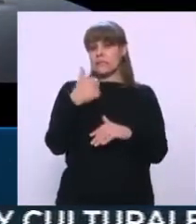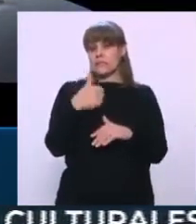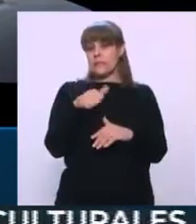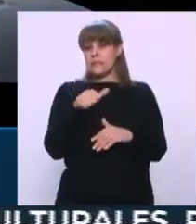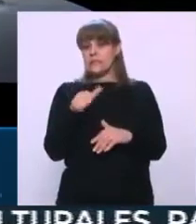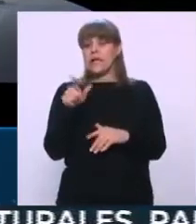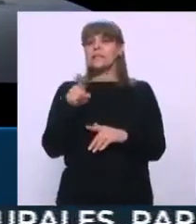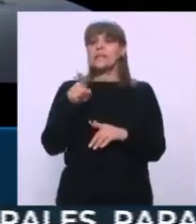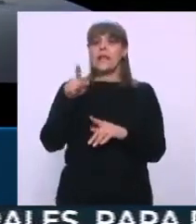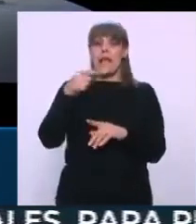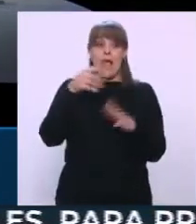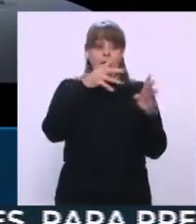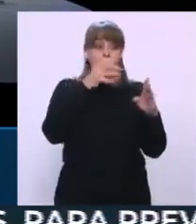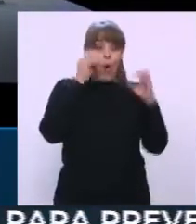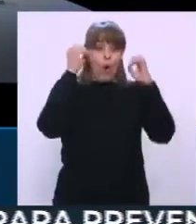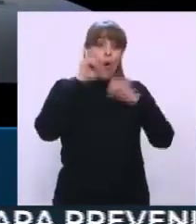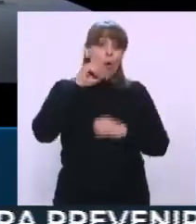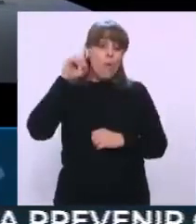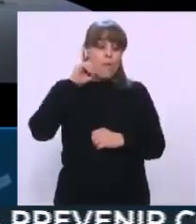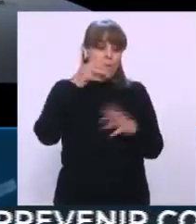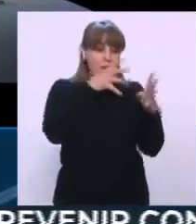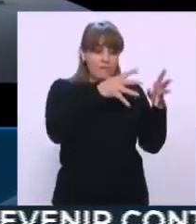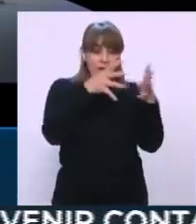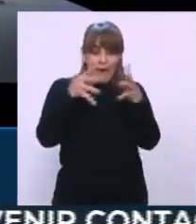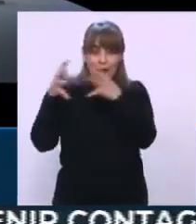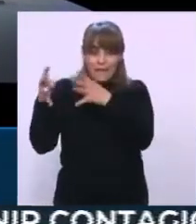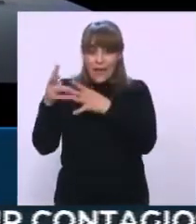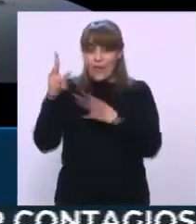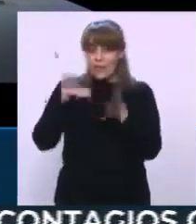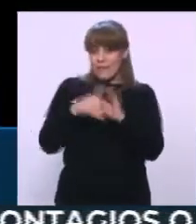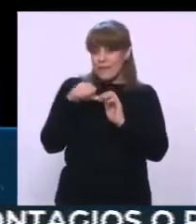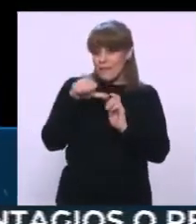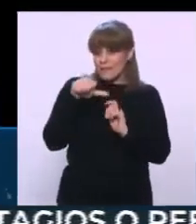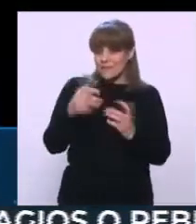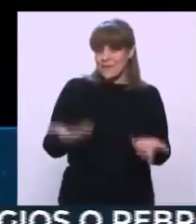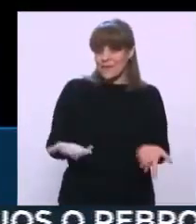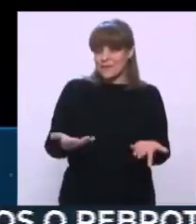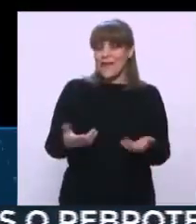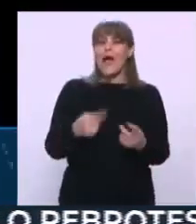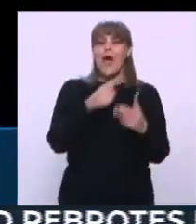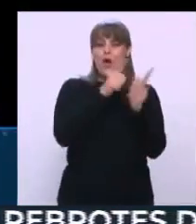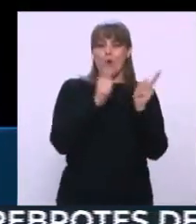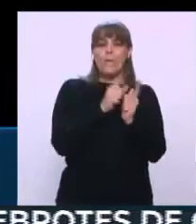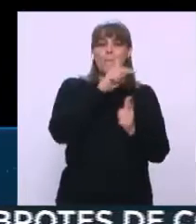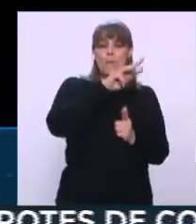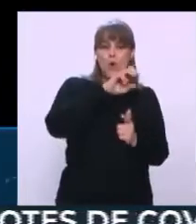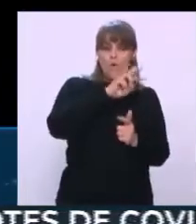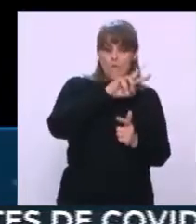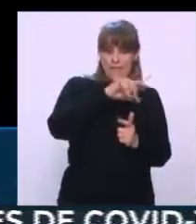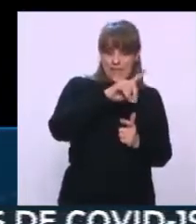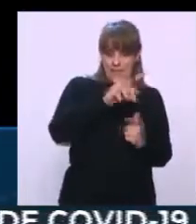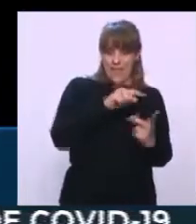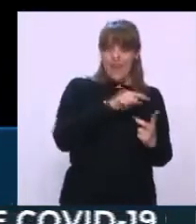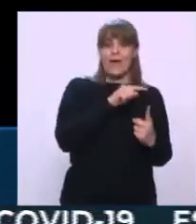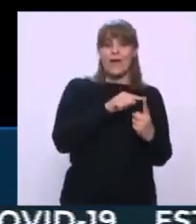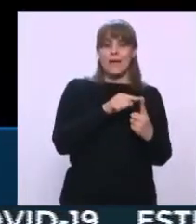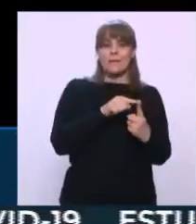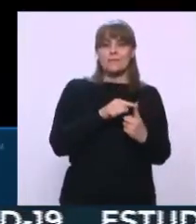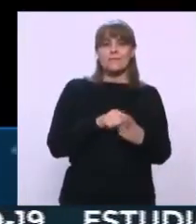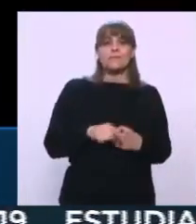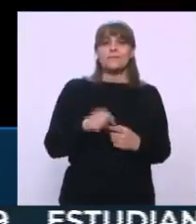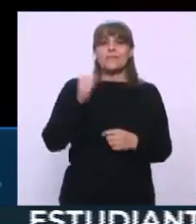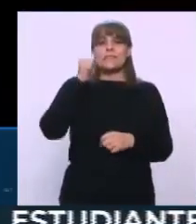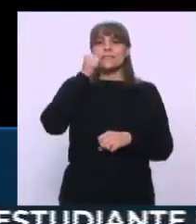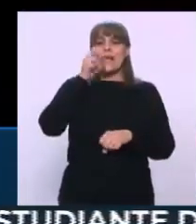¿Qué hacen los obispos? No ha hecho, es más, déjame decirte, en estas manifestaciones pro vida, había el secretario